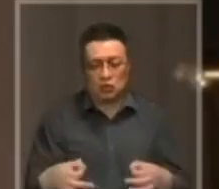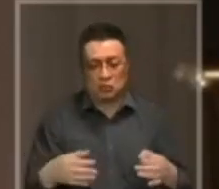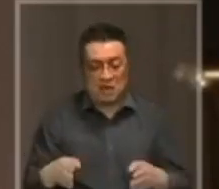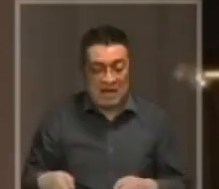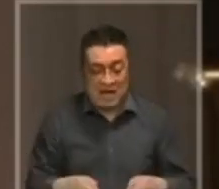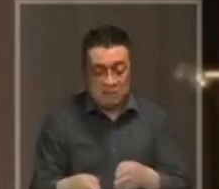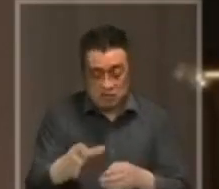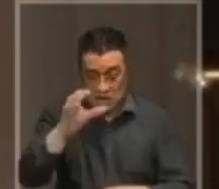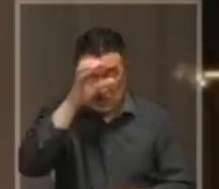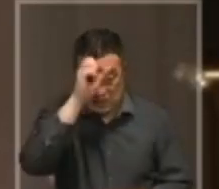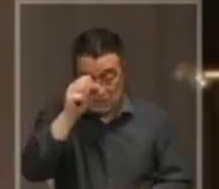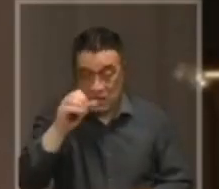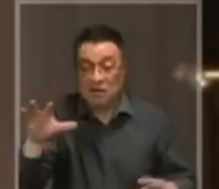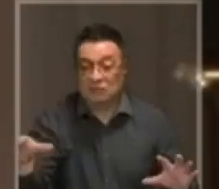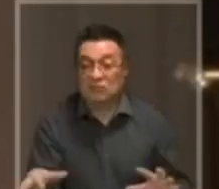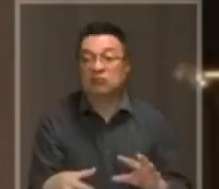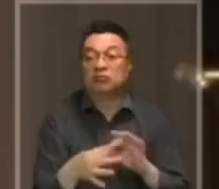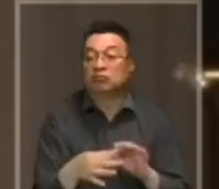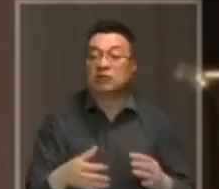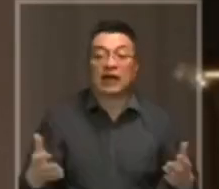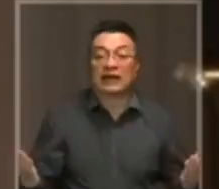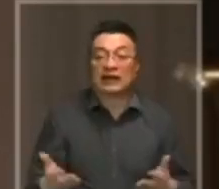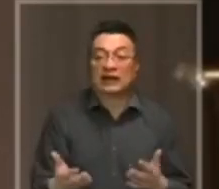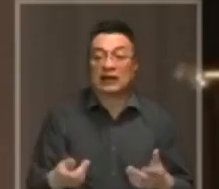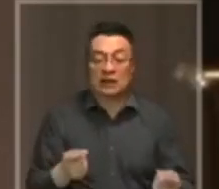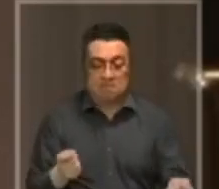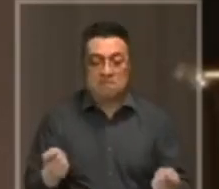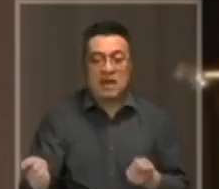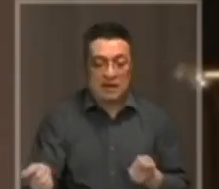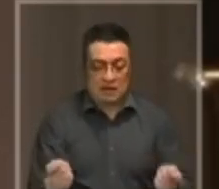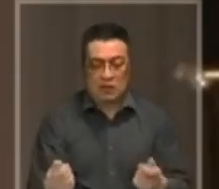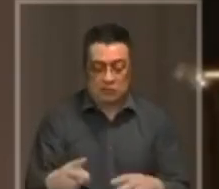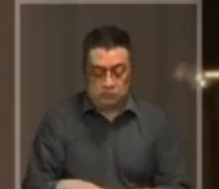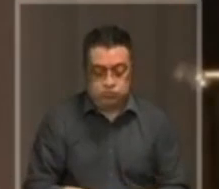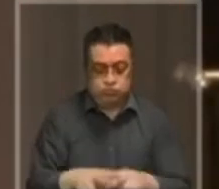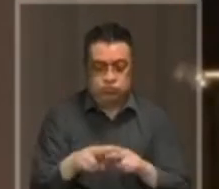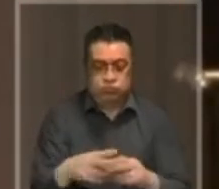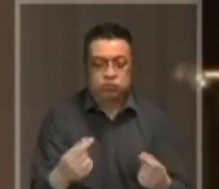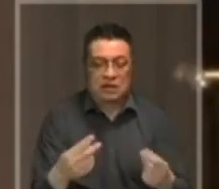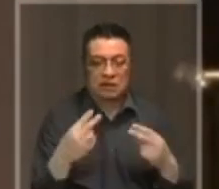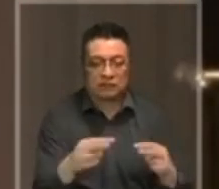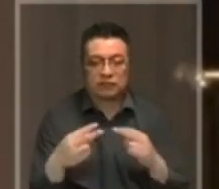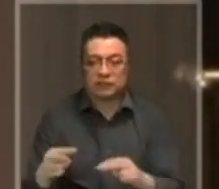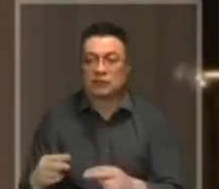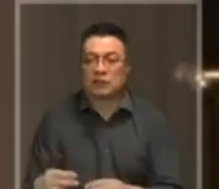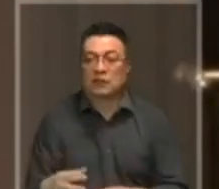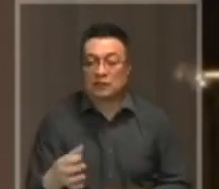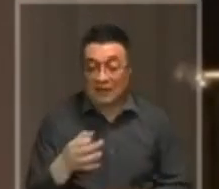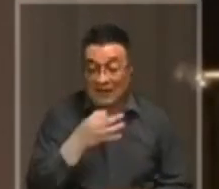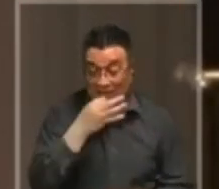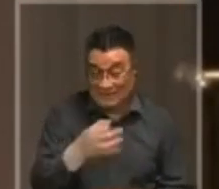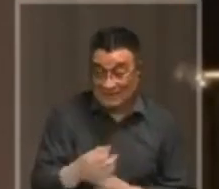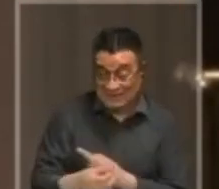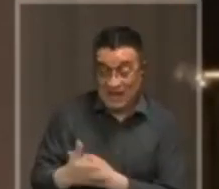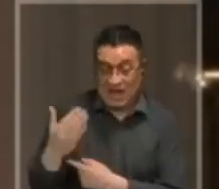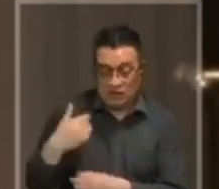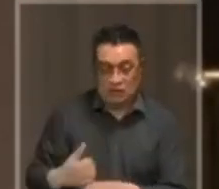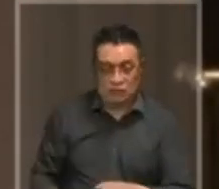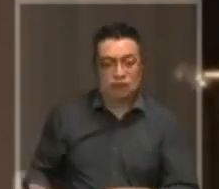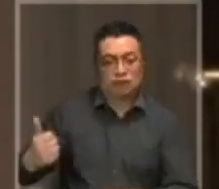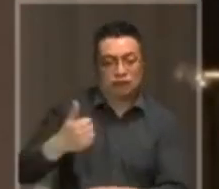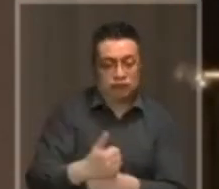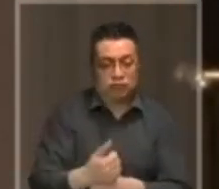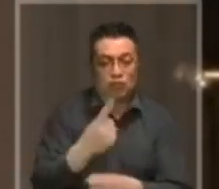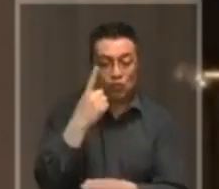Argentina tiene que ver con el manejo fiscal de nuestras cuentas. Afirmaba Batakis cuando asumió el cargo. Un